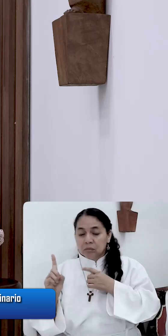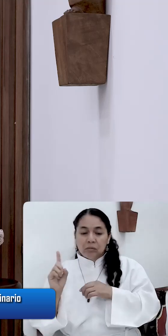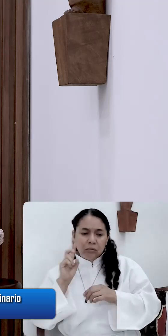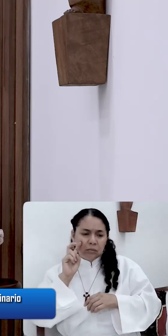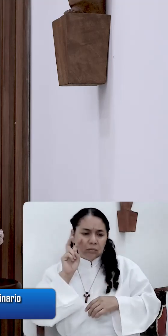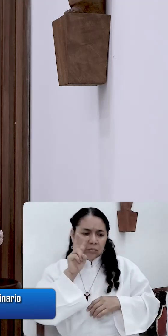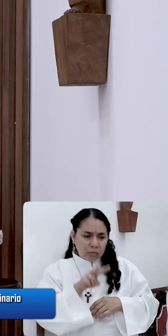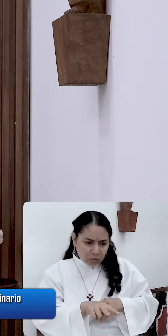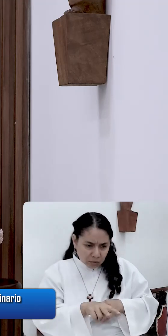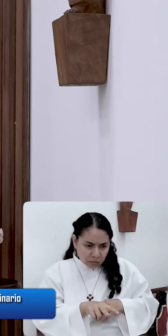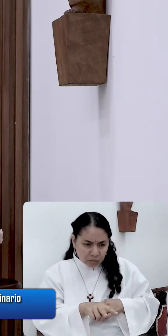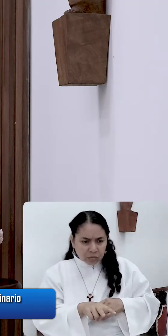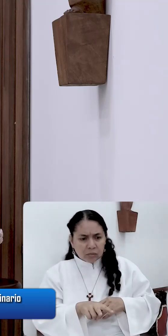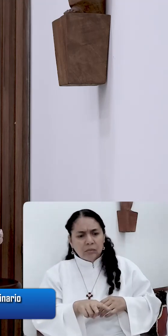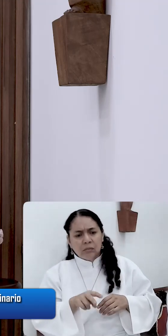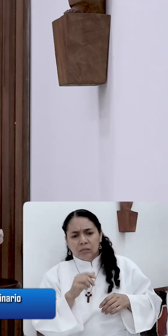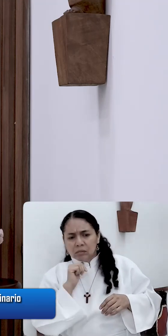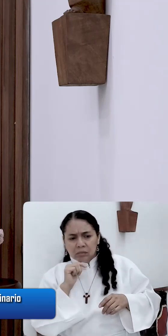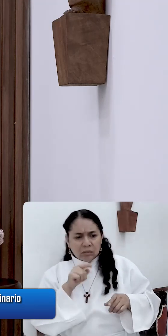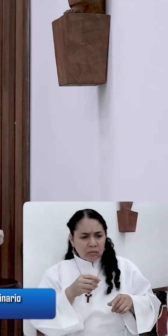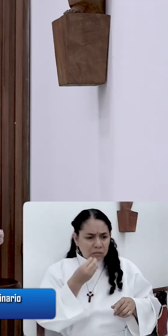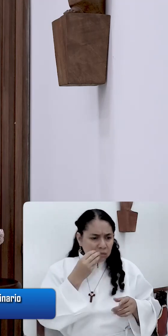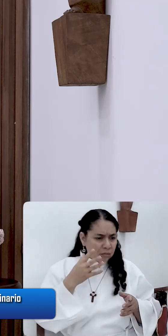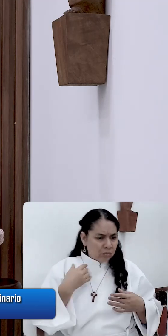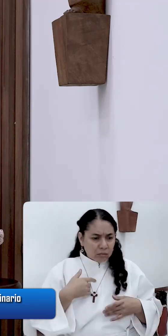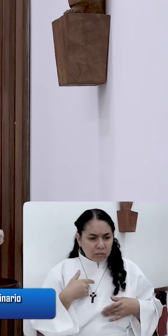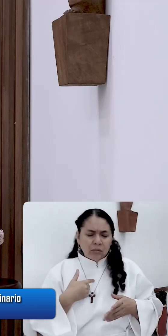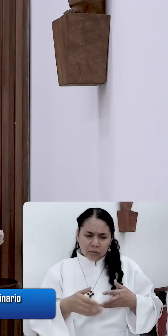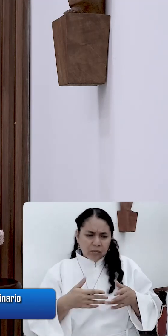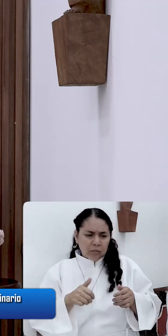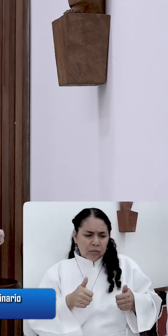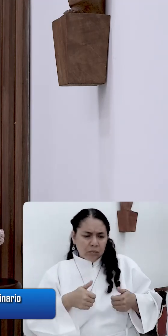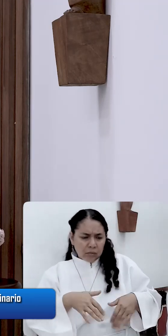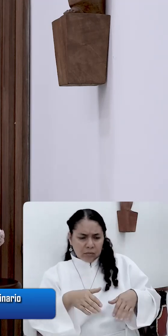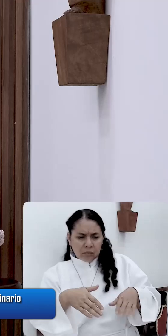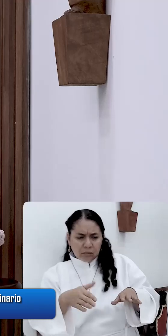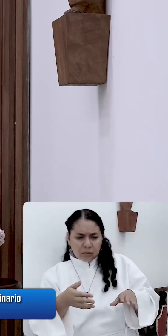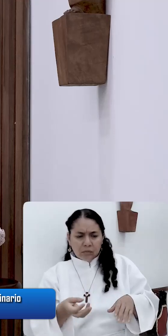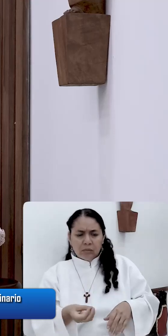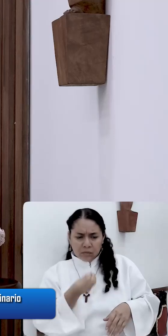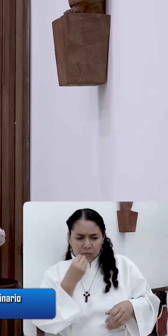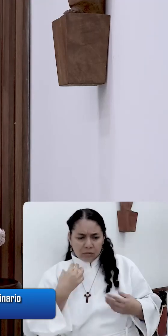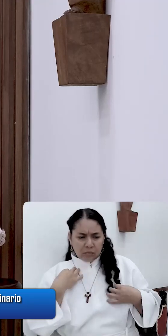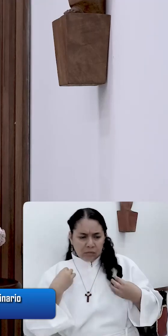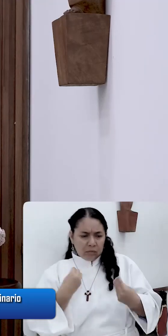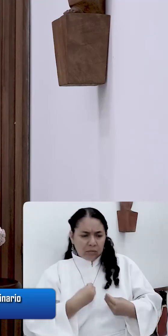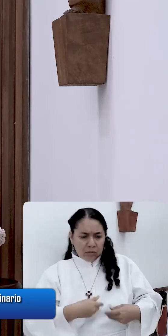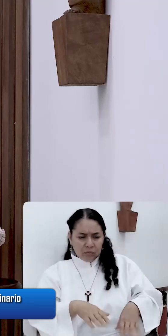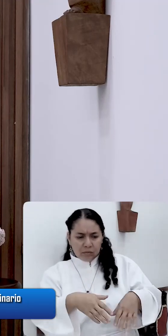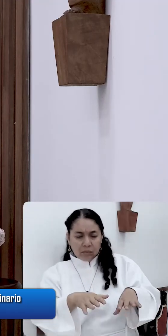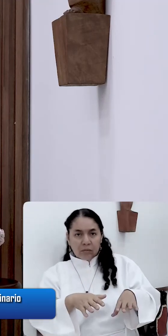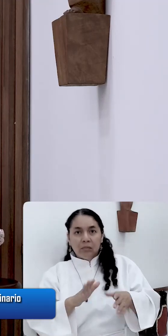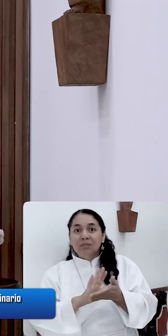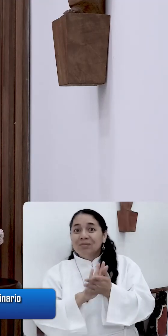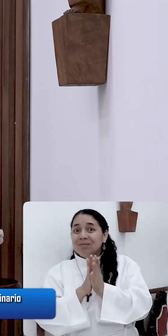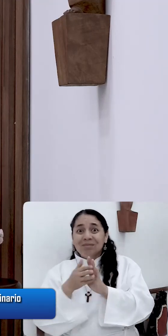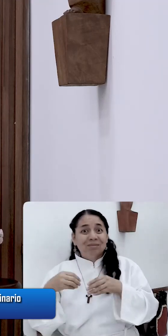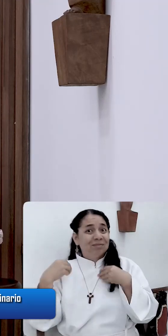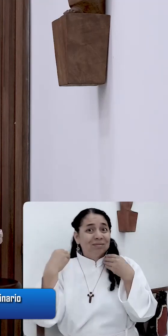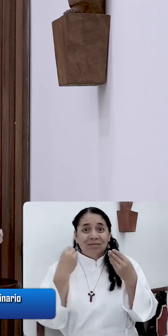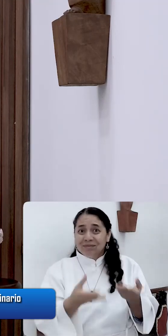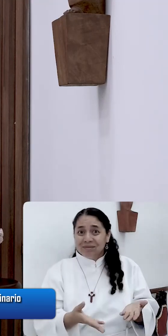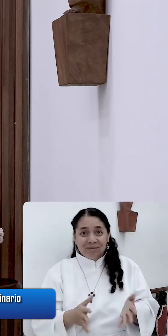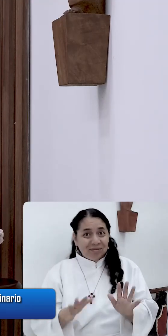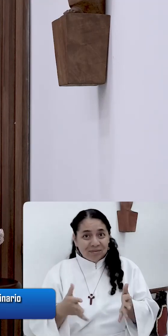ustedes le dice, que te vaya bien, abrígate y come, pero no le da lo necesario para el